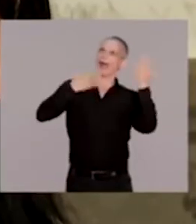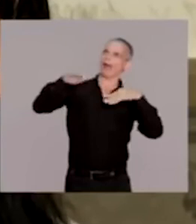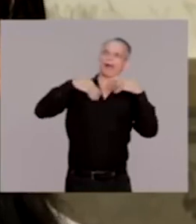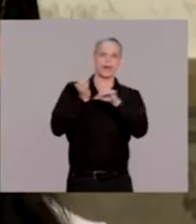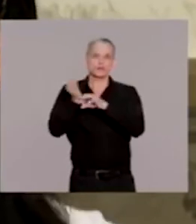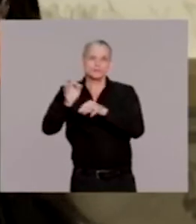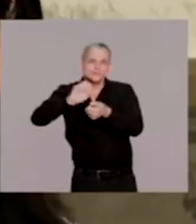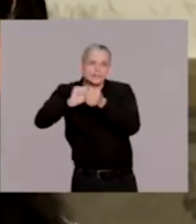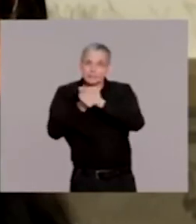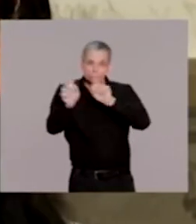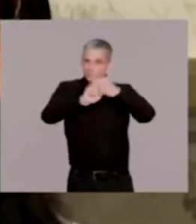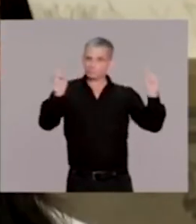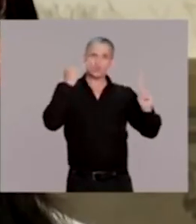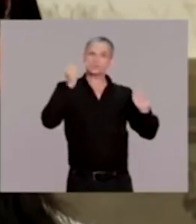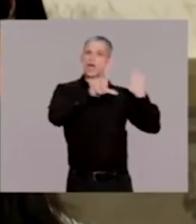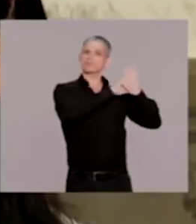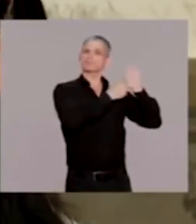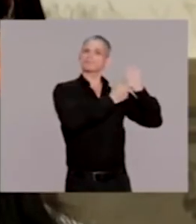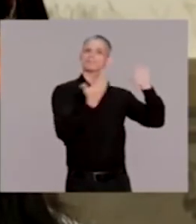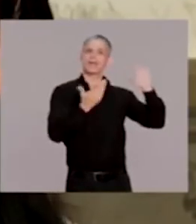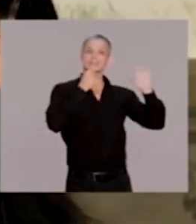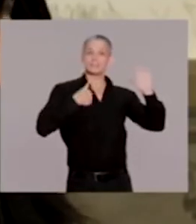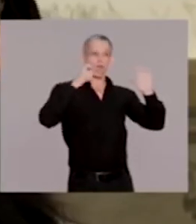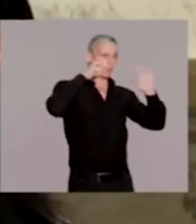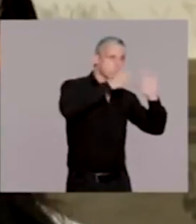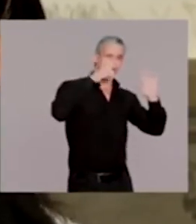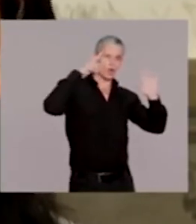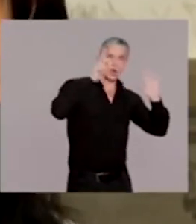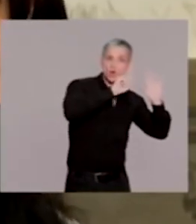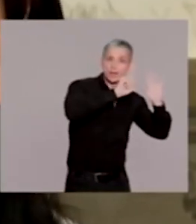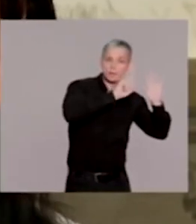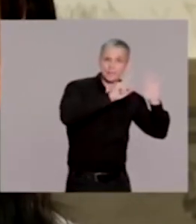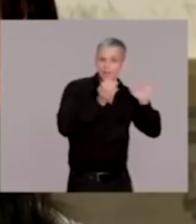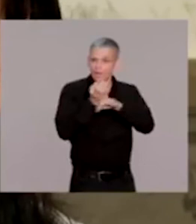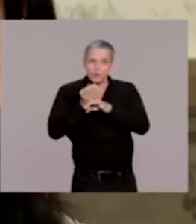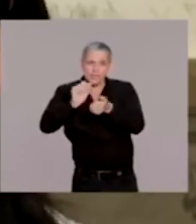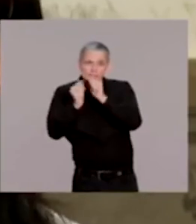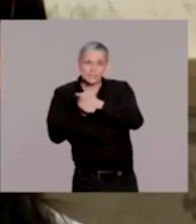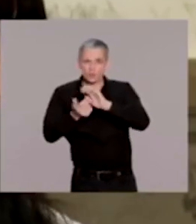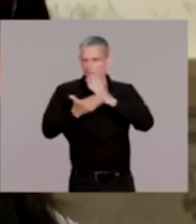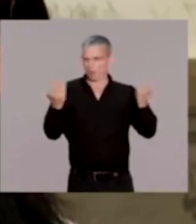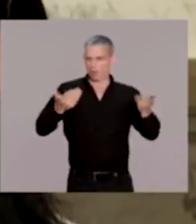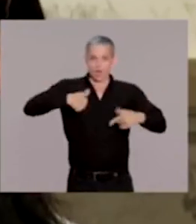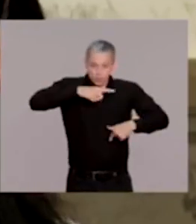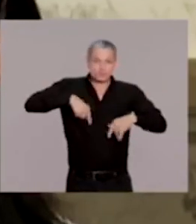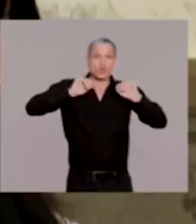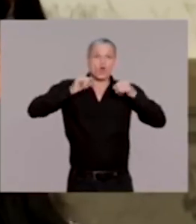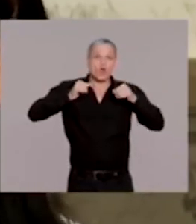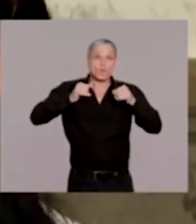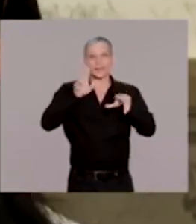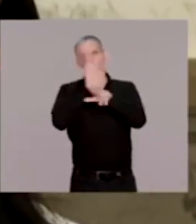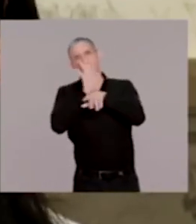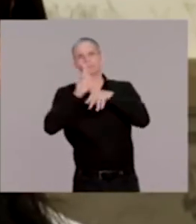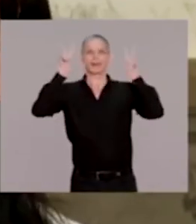nada para que ya está por ley. Si no vivimos en tierra de nadie, si está por ley y nadie hace nada. Y nos están sacando un derecho a